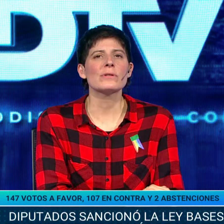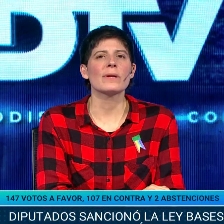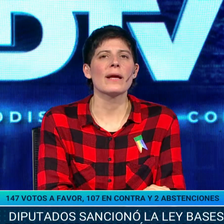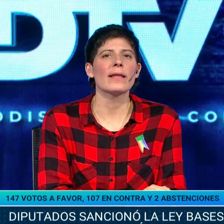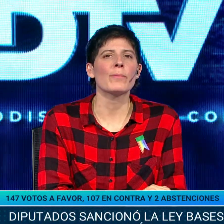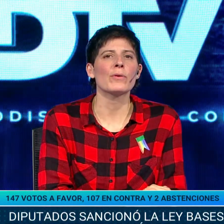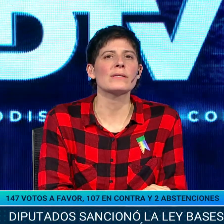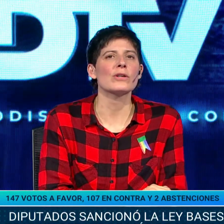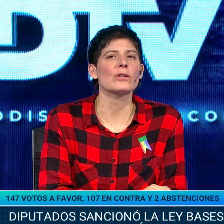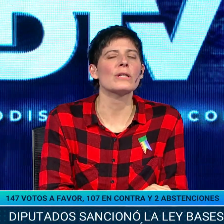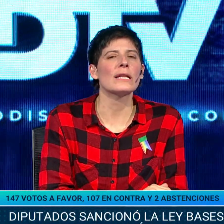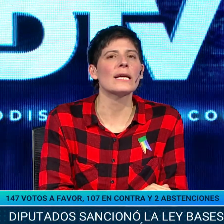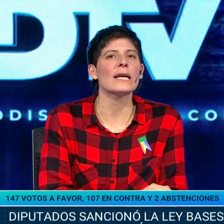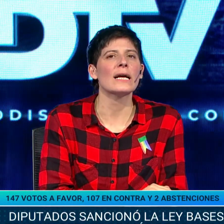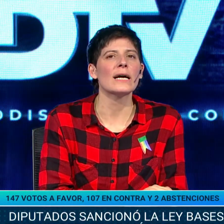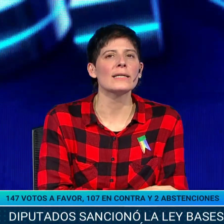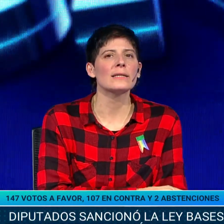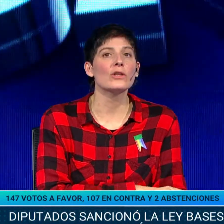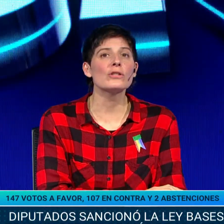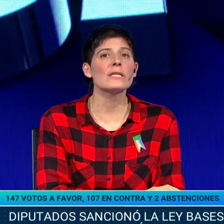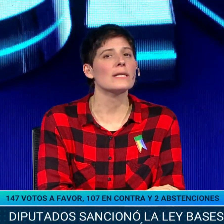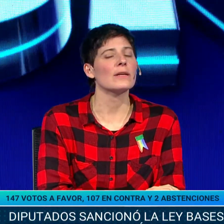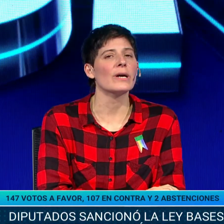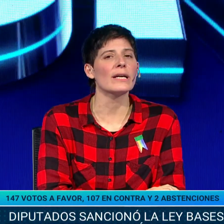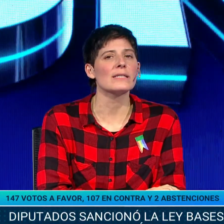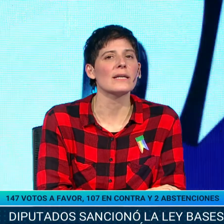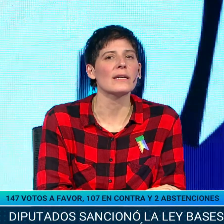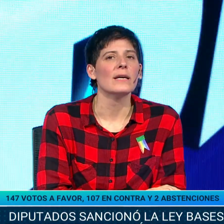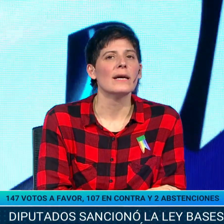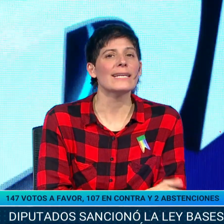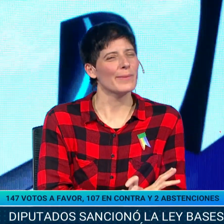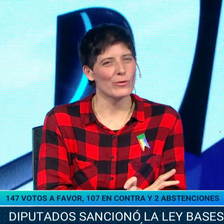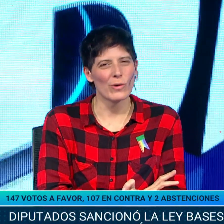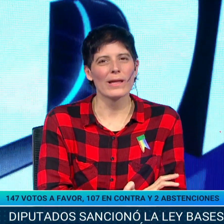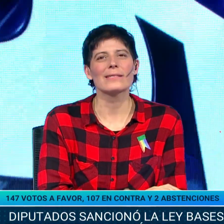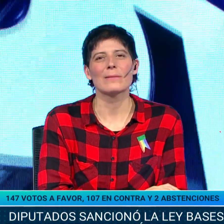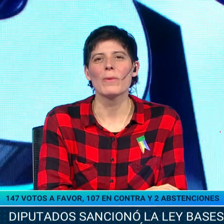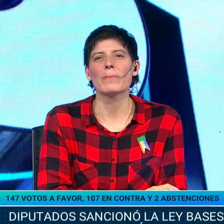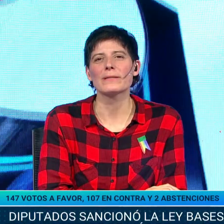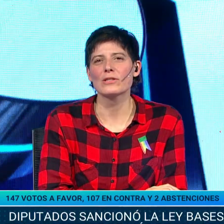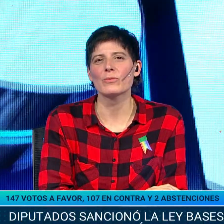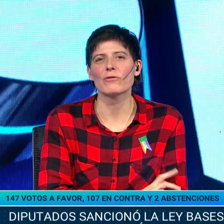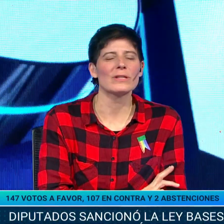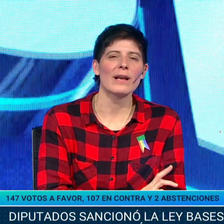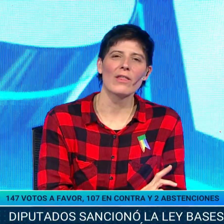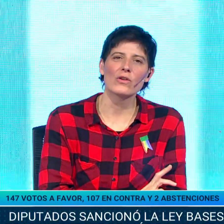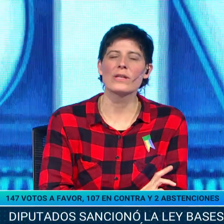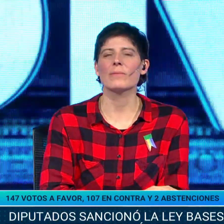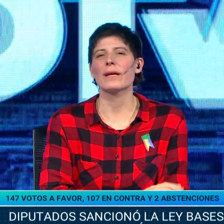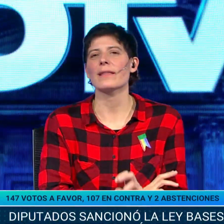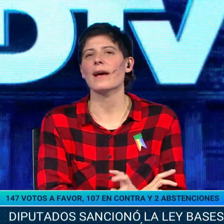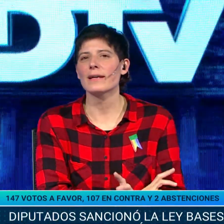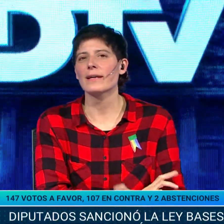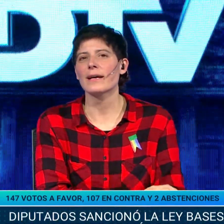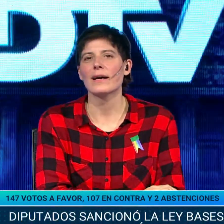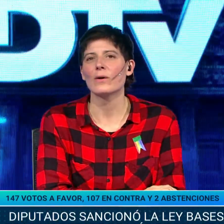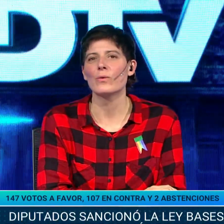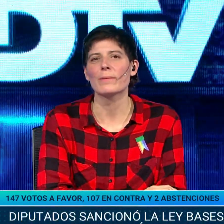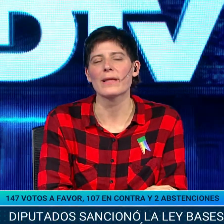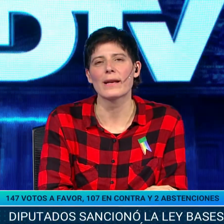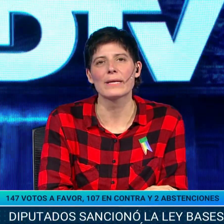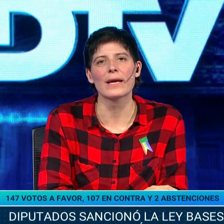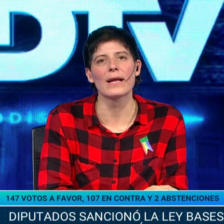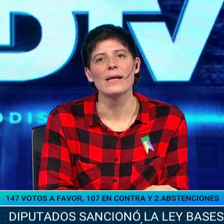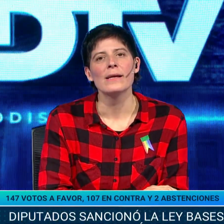facilitar la posibilidad de aprobación de las dos iniciativas que ayer, esta madrugada, seamos más precisos, porque fue entre las 12:30 y